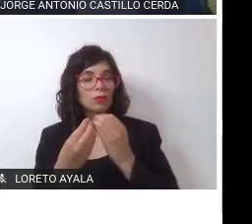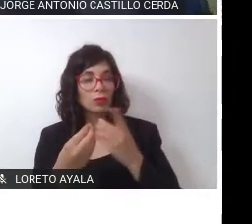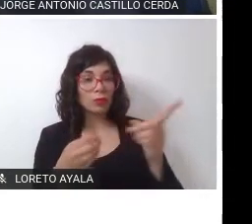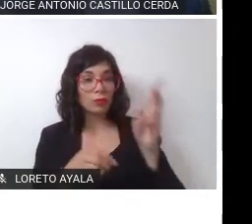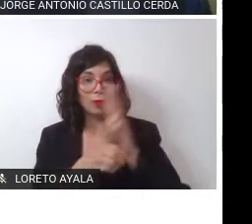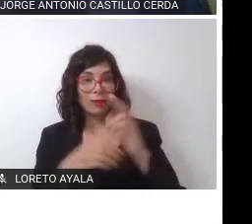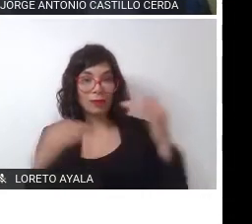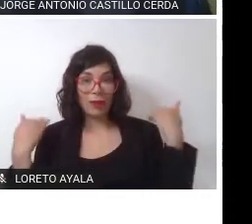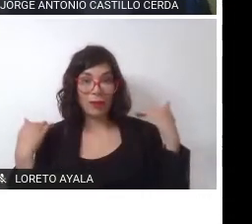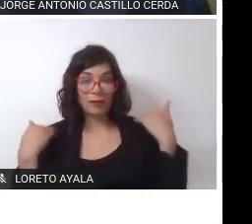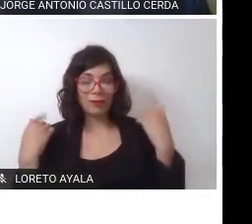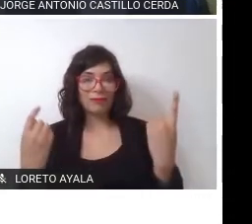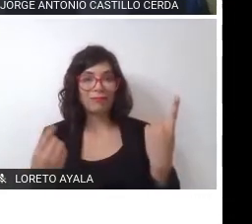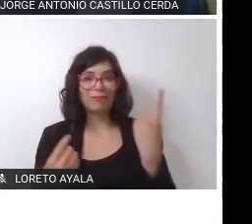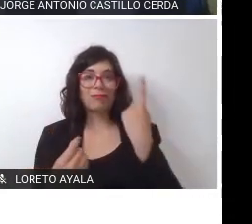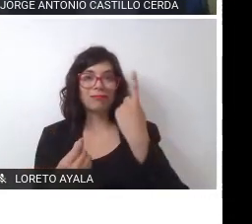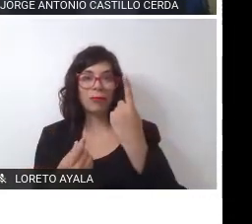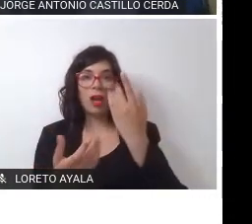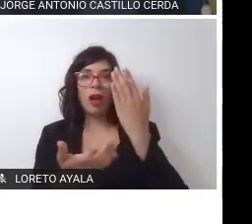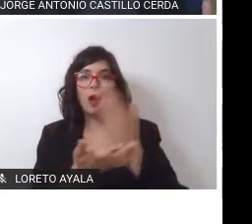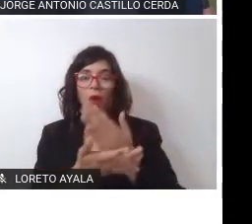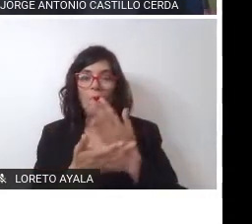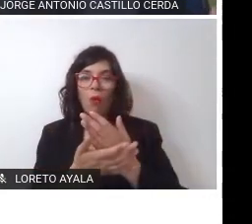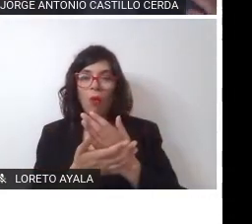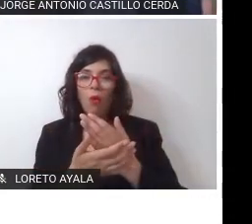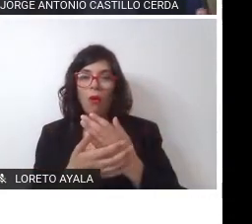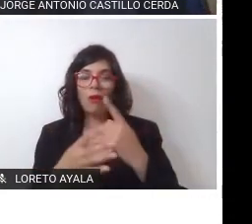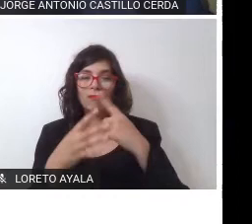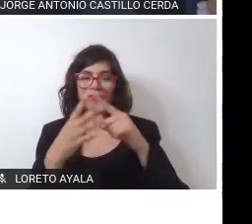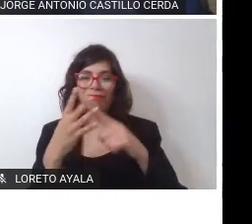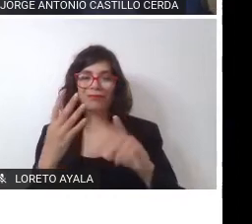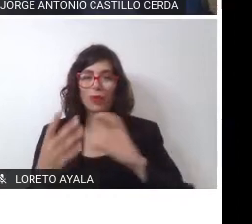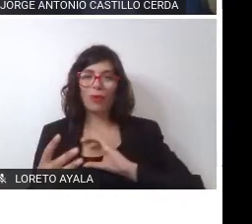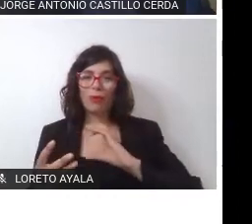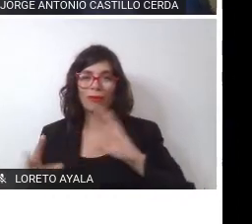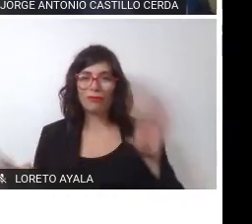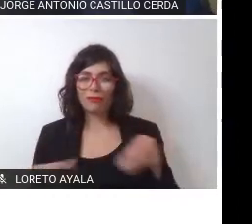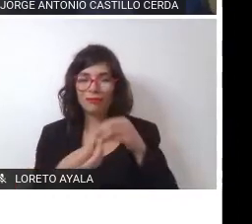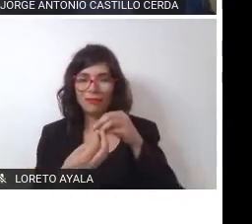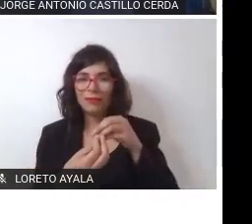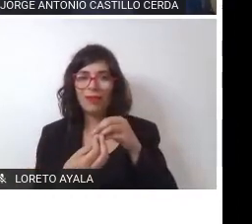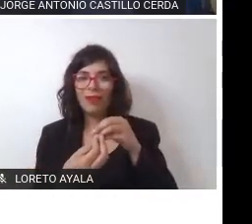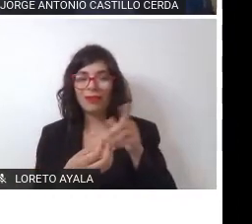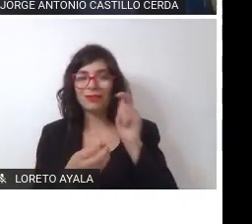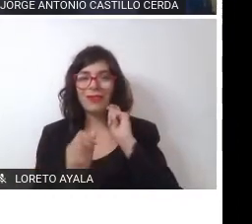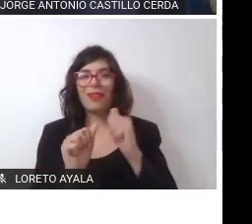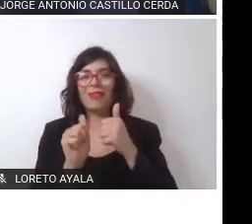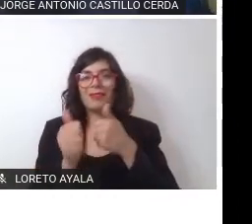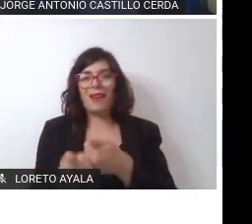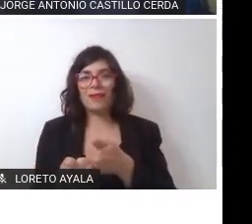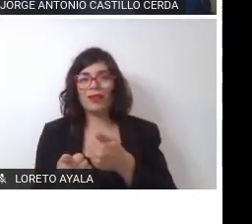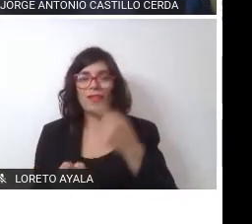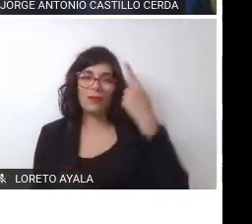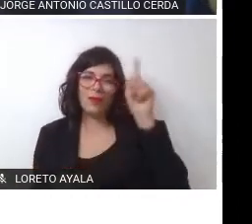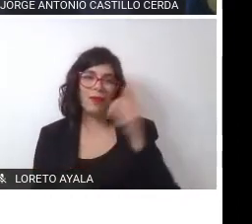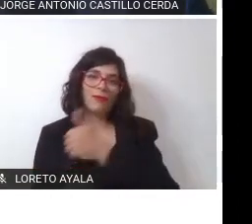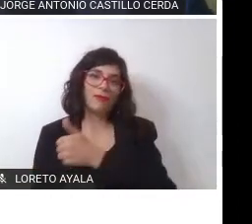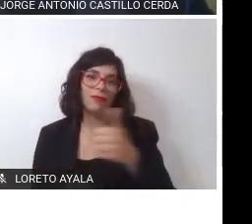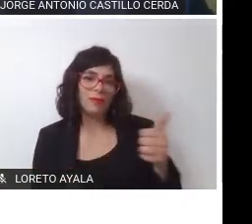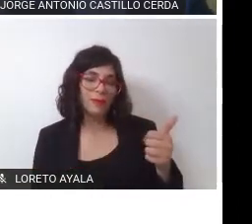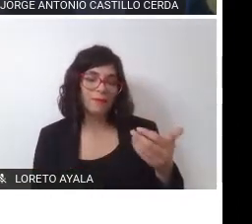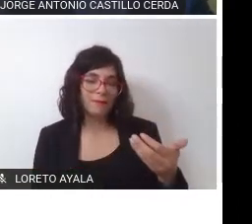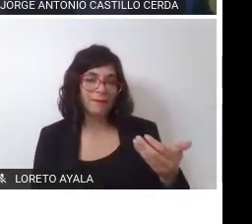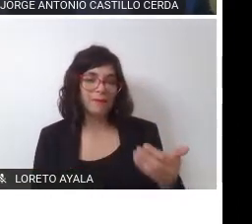multigrado. Eso es una situación súper, súper rica, pero es un desafío que sea para todos, ¿ya? Que sea para todos,